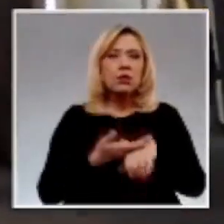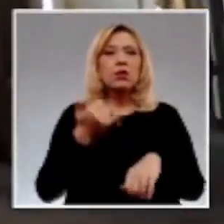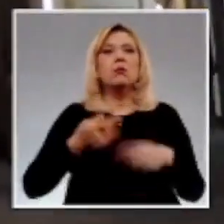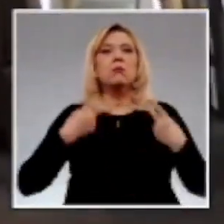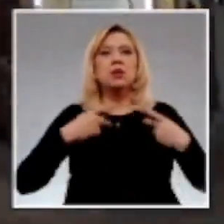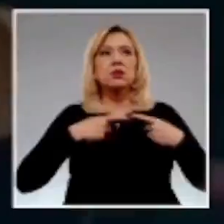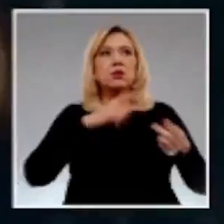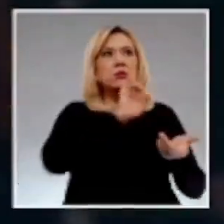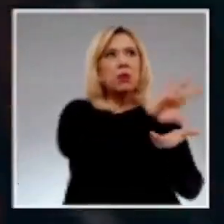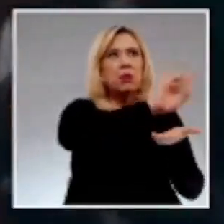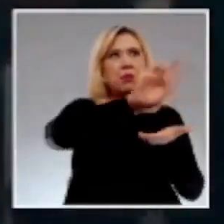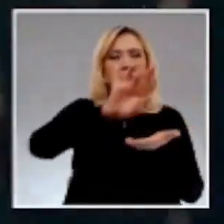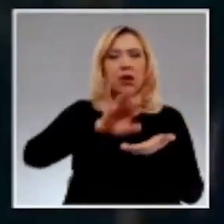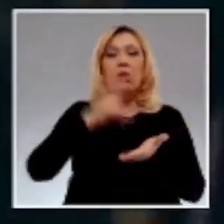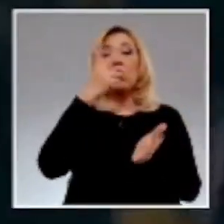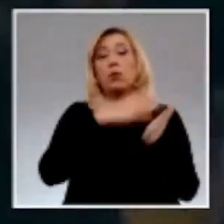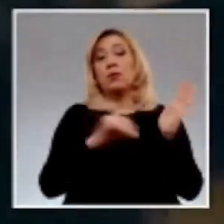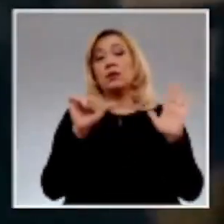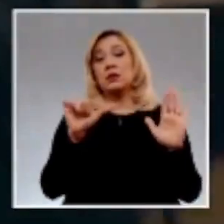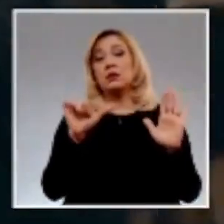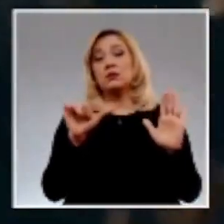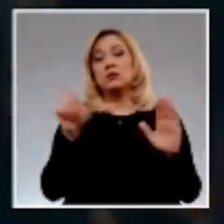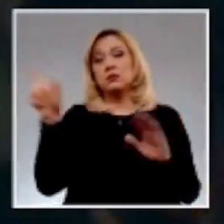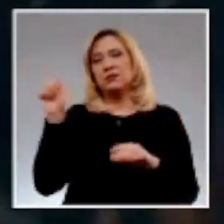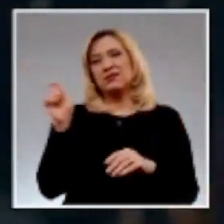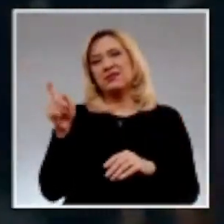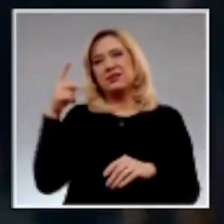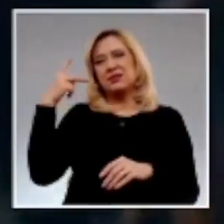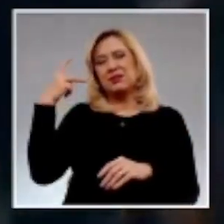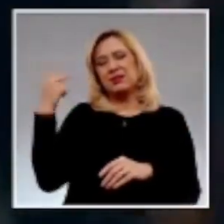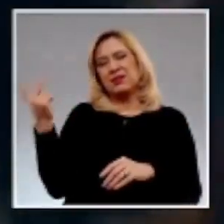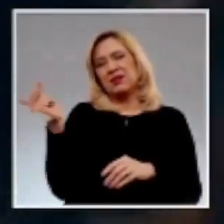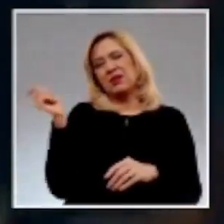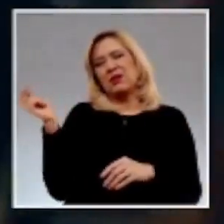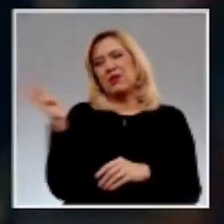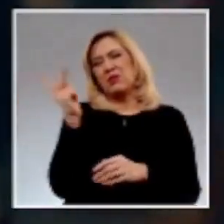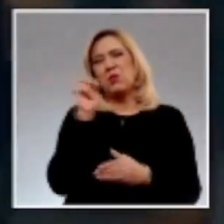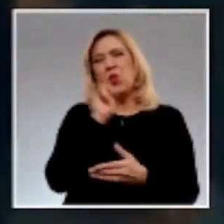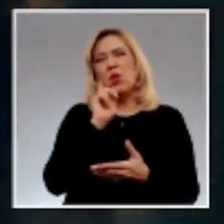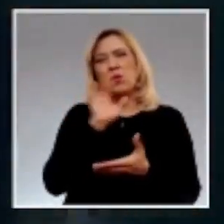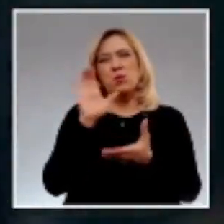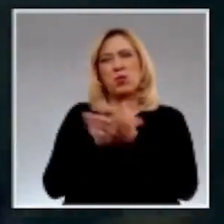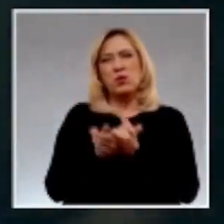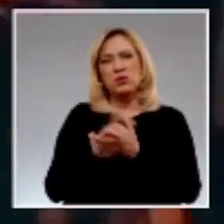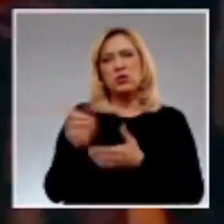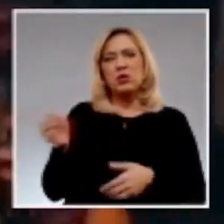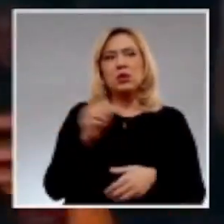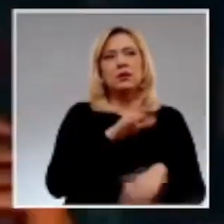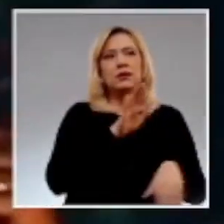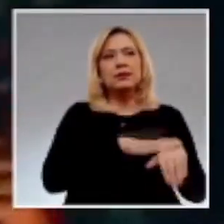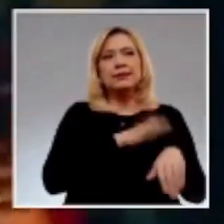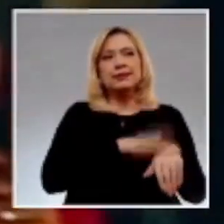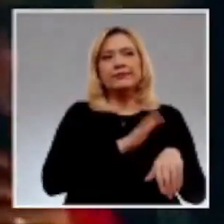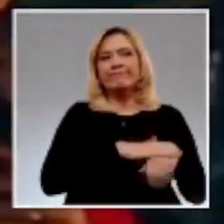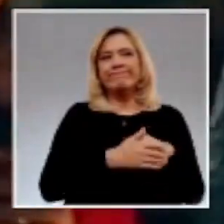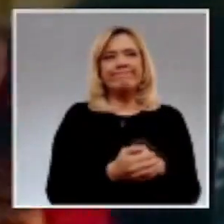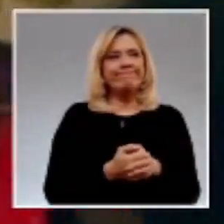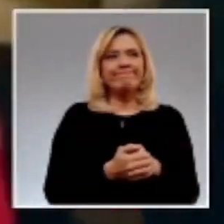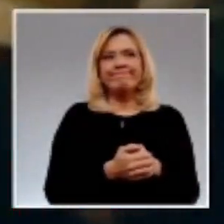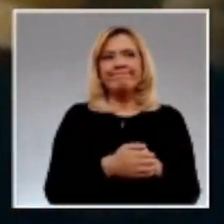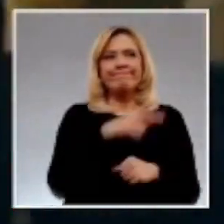En 2016, el cónyuge de la mujer publicó las acusaciones en Facebook, lo que derivó en una querella penal por difamación contra